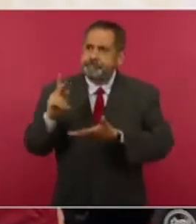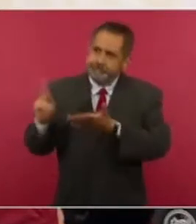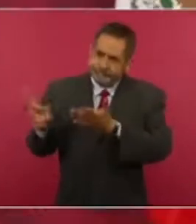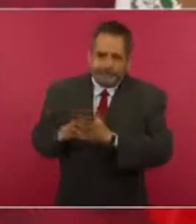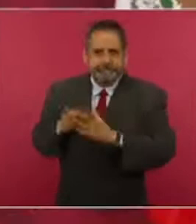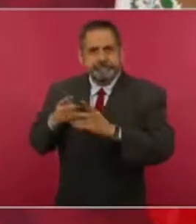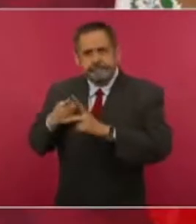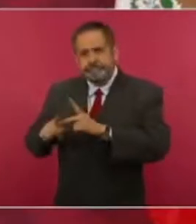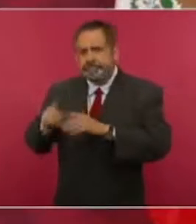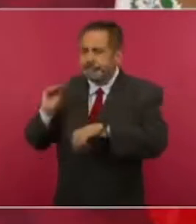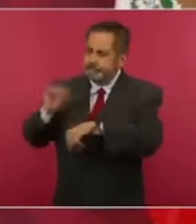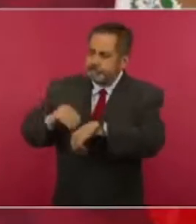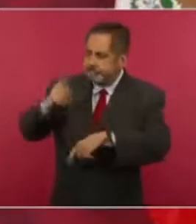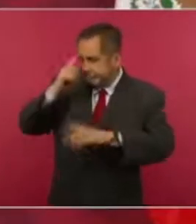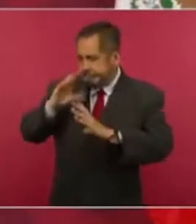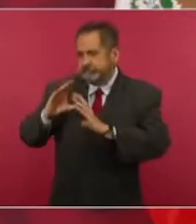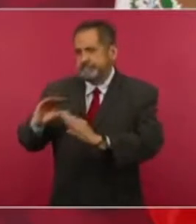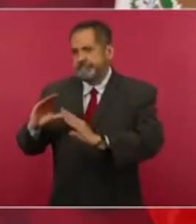eso.